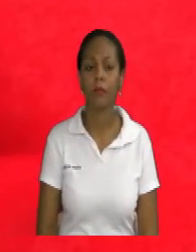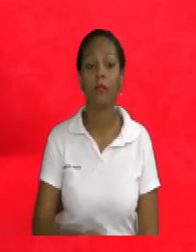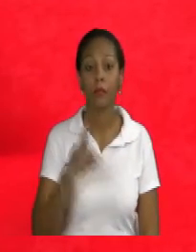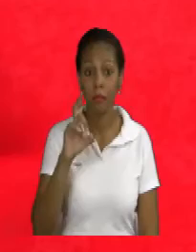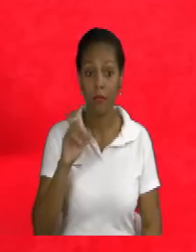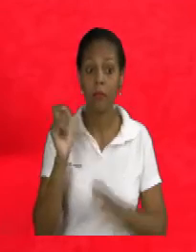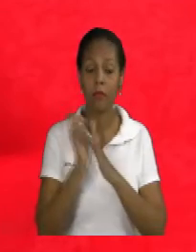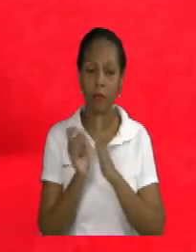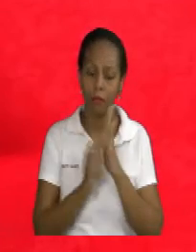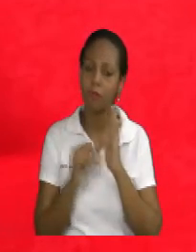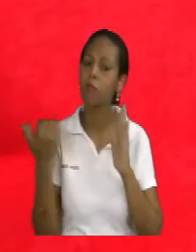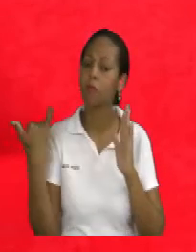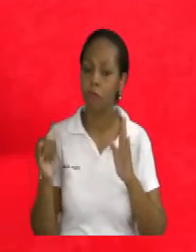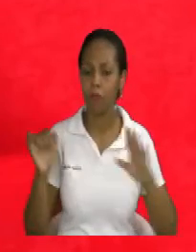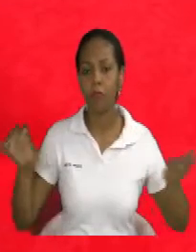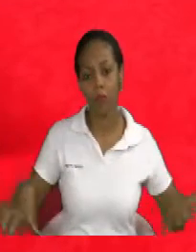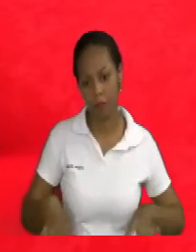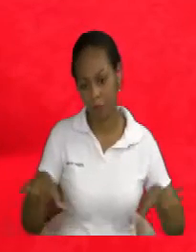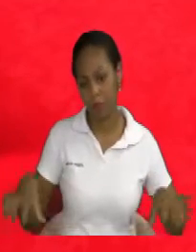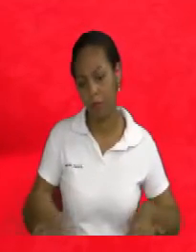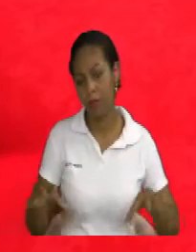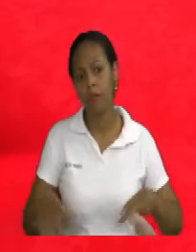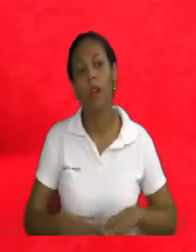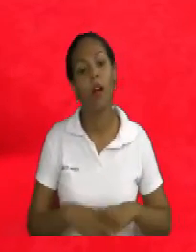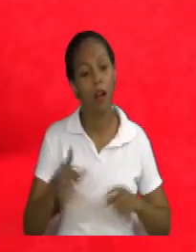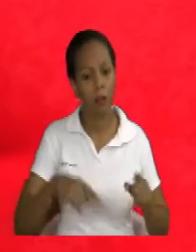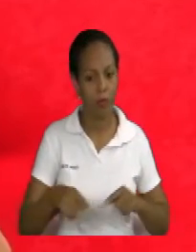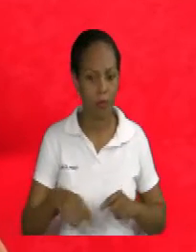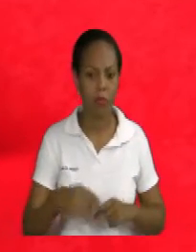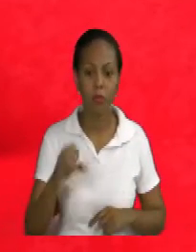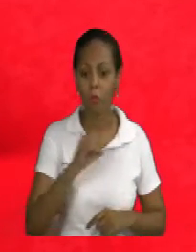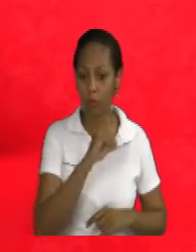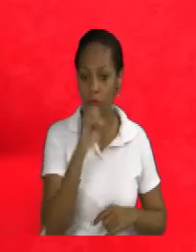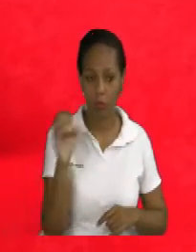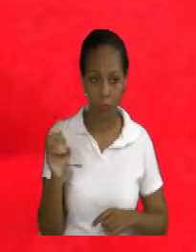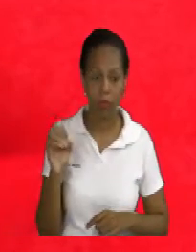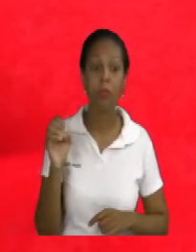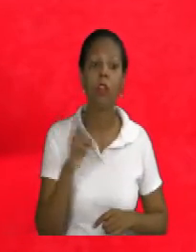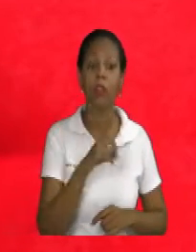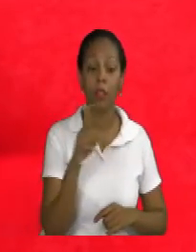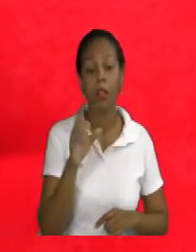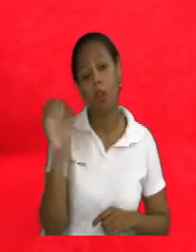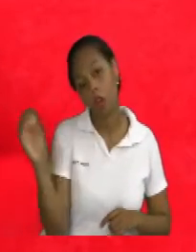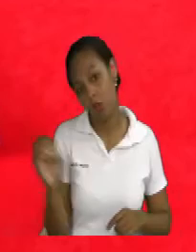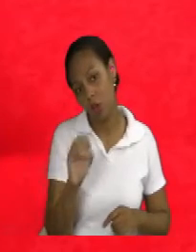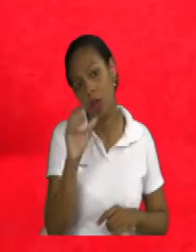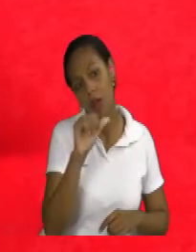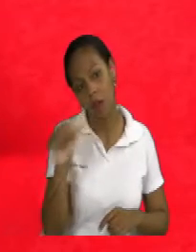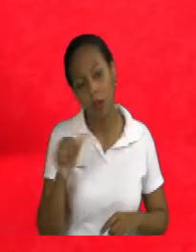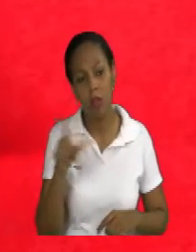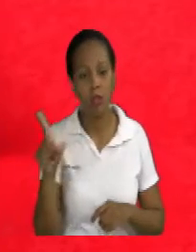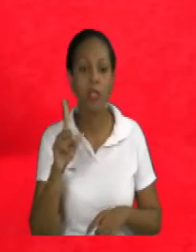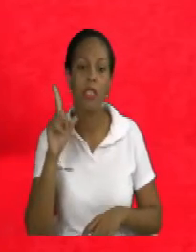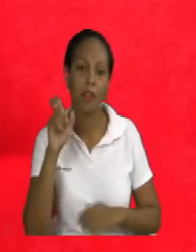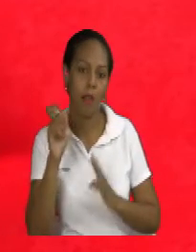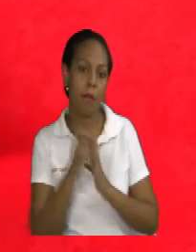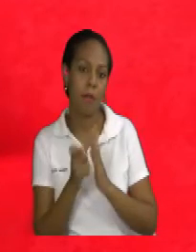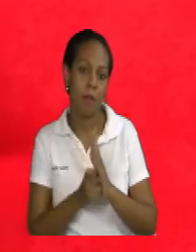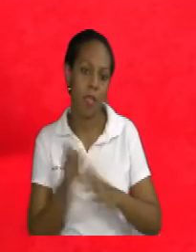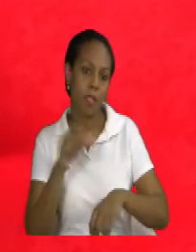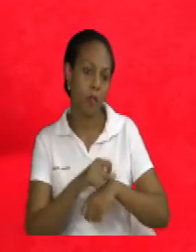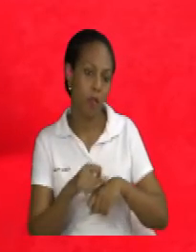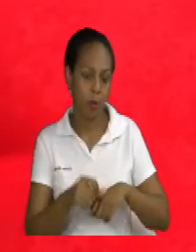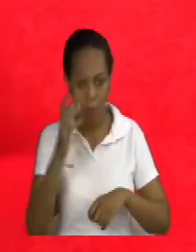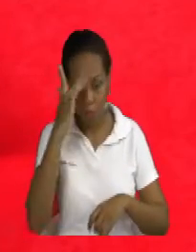campañas que hemos realizado. Y hay chicos que ya llevan 6 cirugías, porque con una sola intervención no es